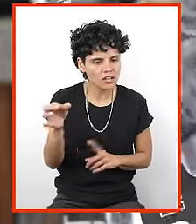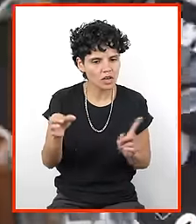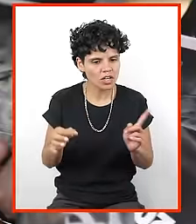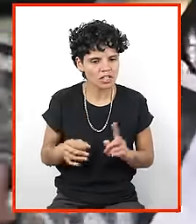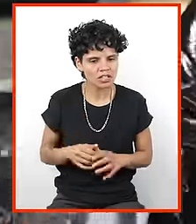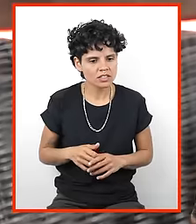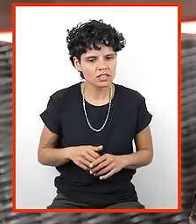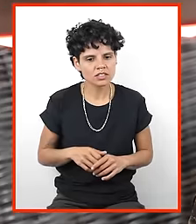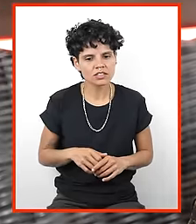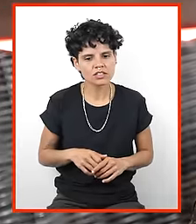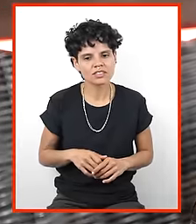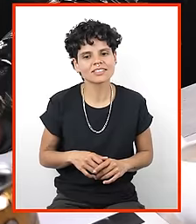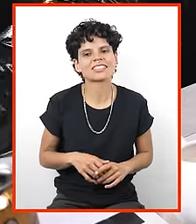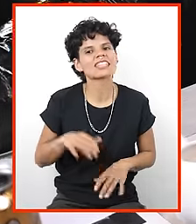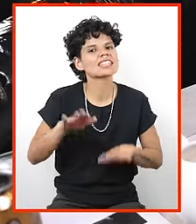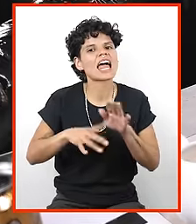porque